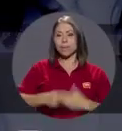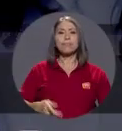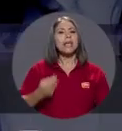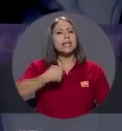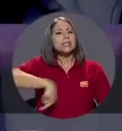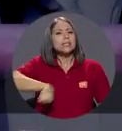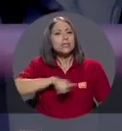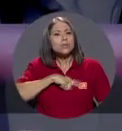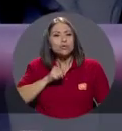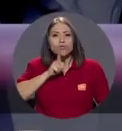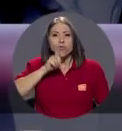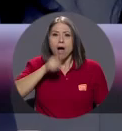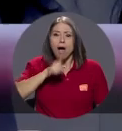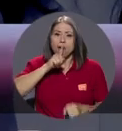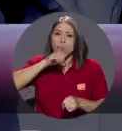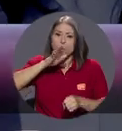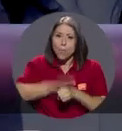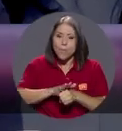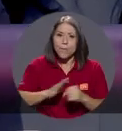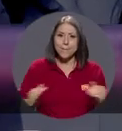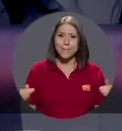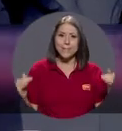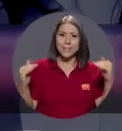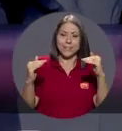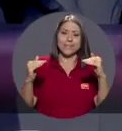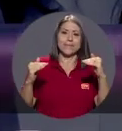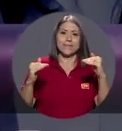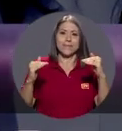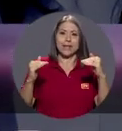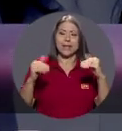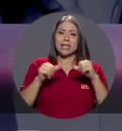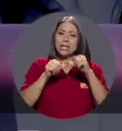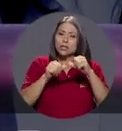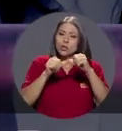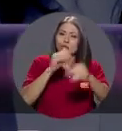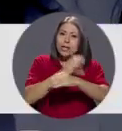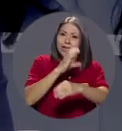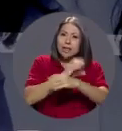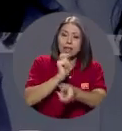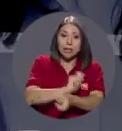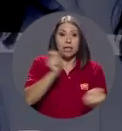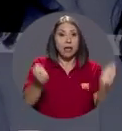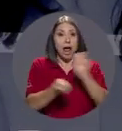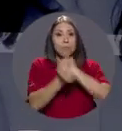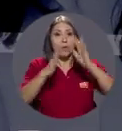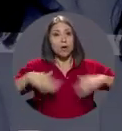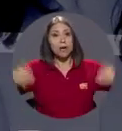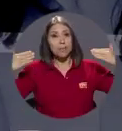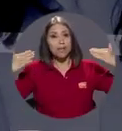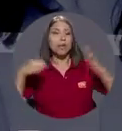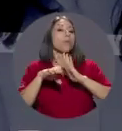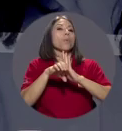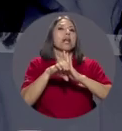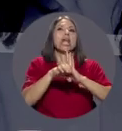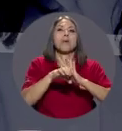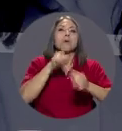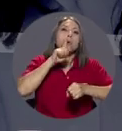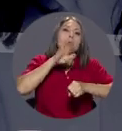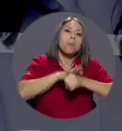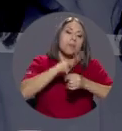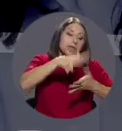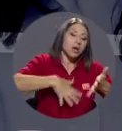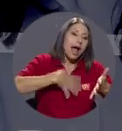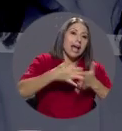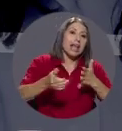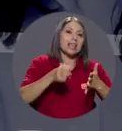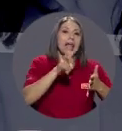viendo. Si nosotros realmente tenemos un compromiso a nivel de sostenibilidad y cambio climático, los compromisos, por ejemplo,